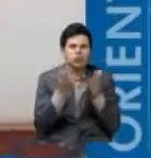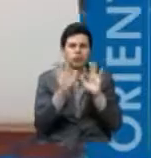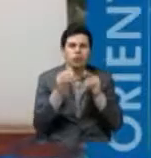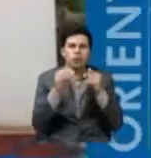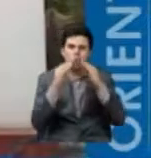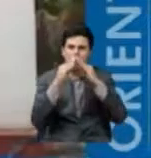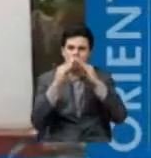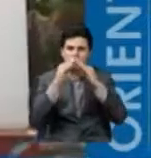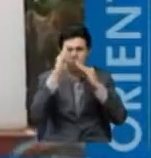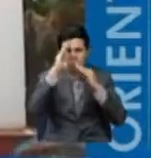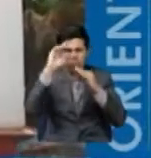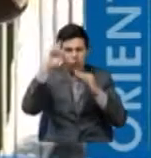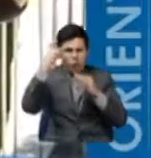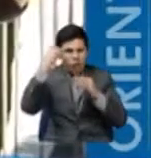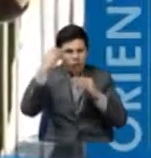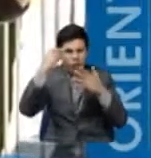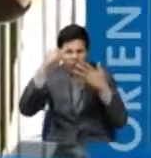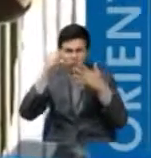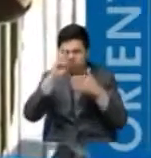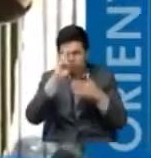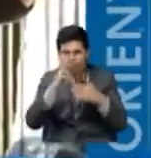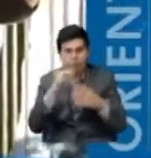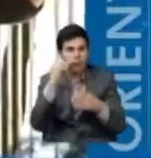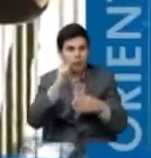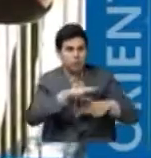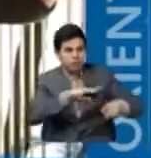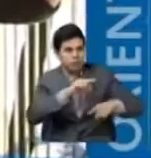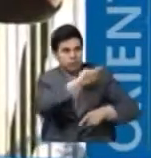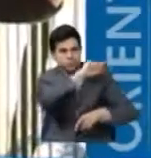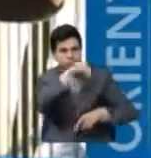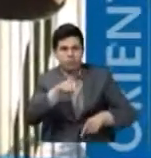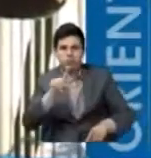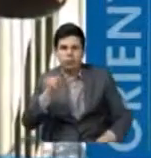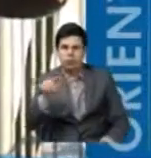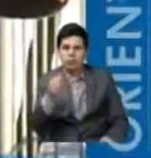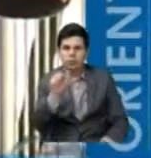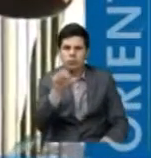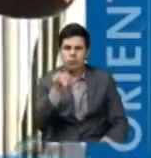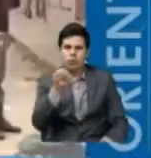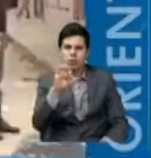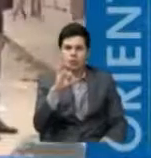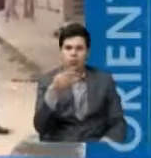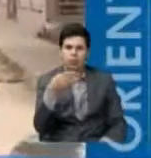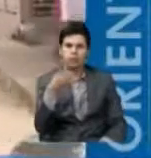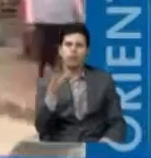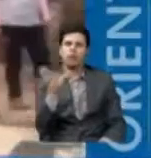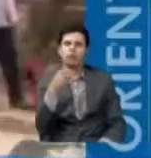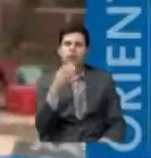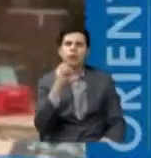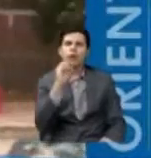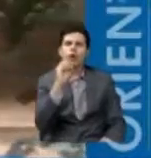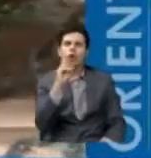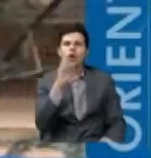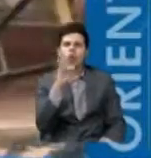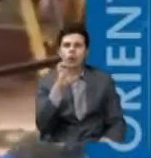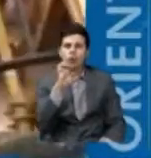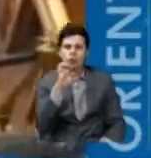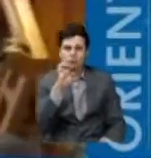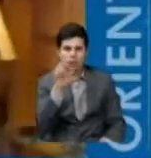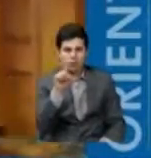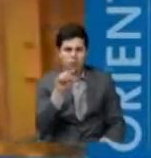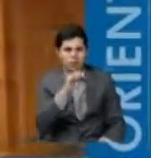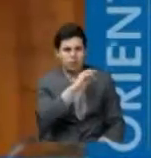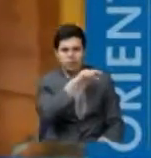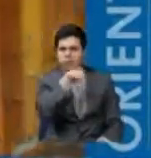hoy con la presencia de la alcaldesa Janet Cortés, quien explicó por qué no se encuentra en el municipio y qué ha pasado con la protesta que ya completa más